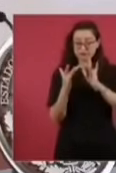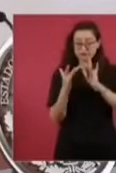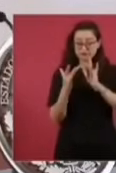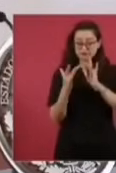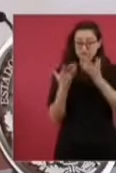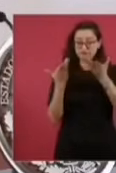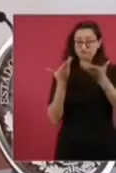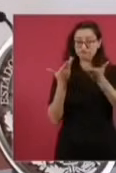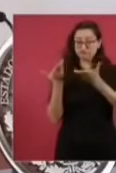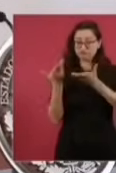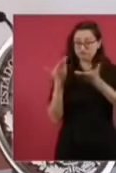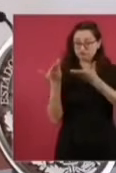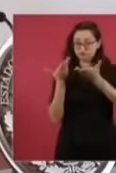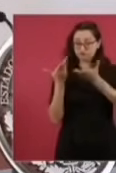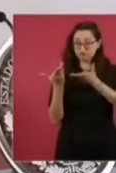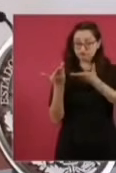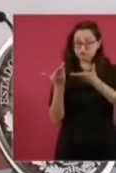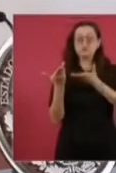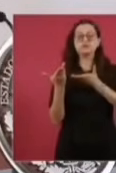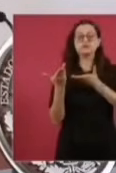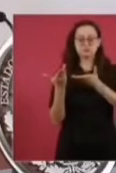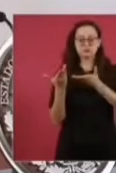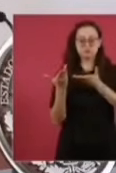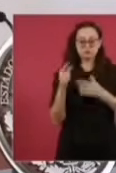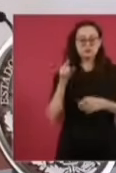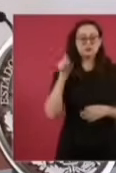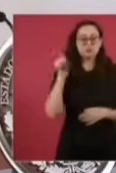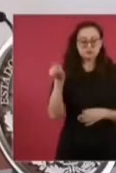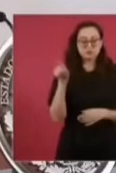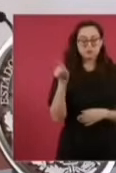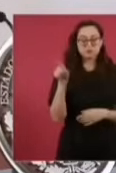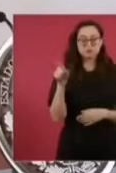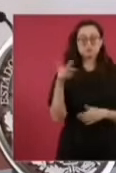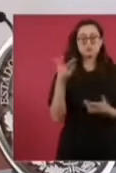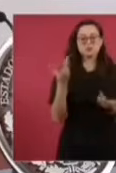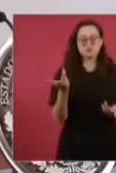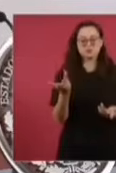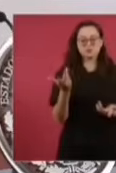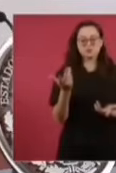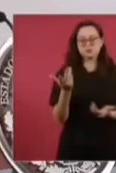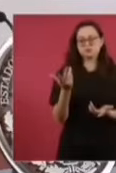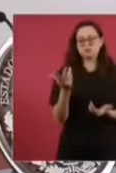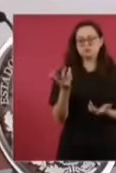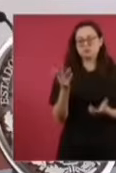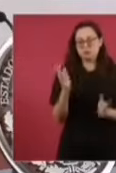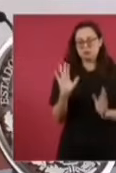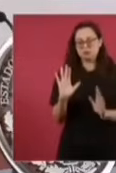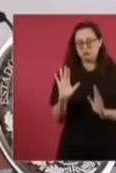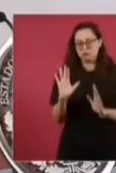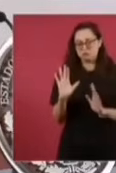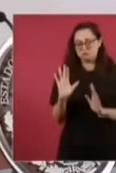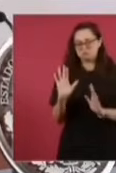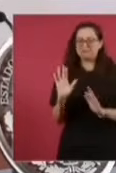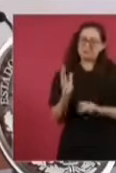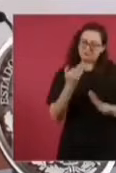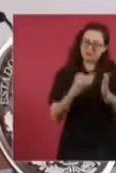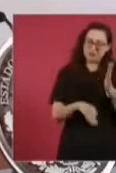solamente aquí no hemos, aún nos falta de ver las otras fiscalías estatales.